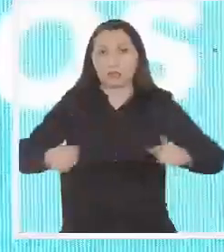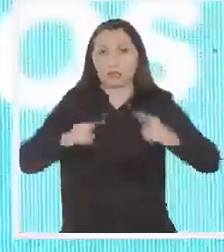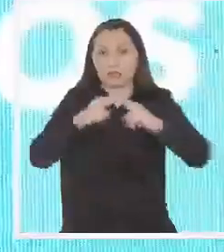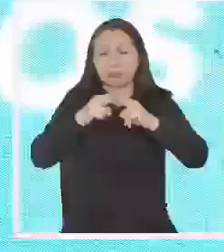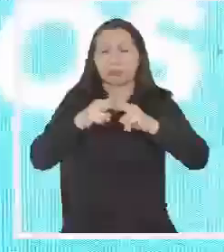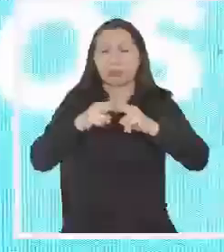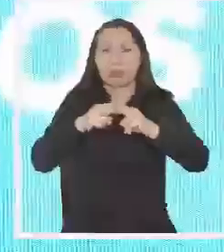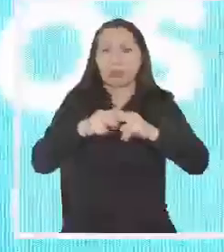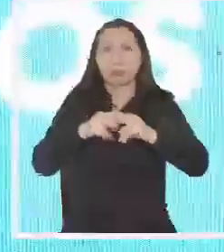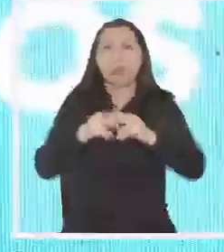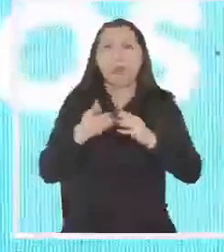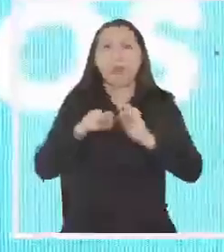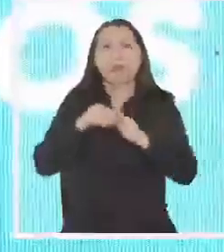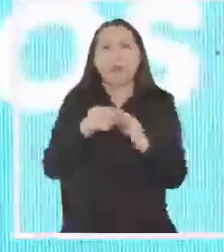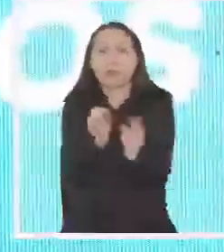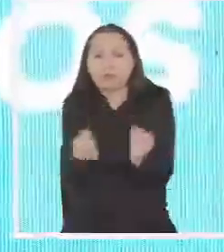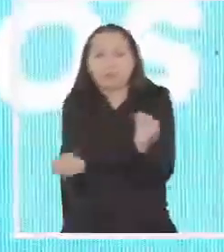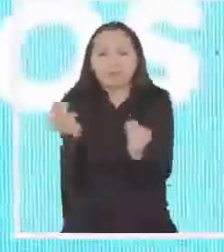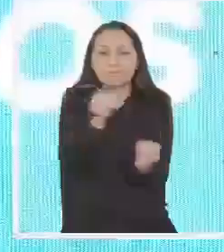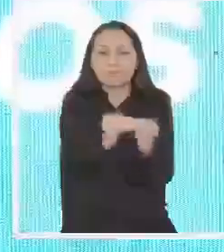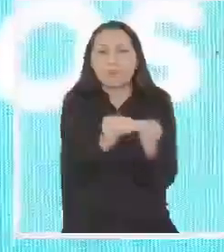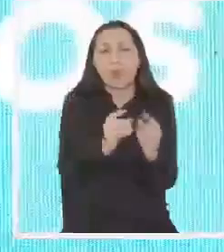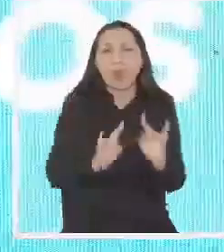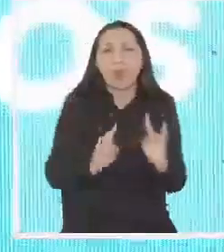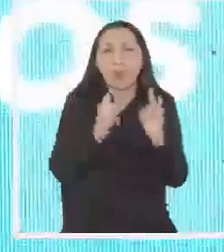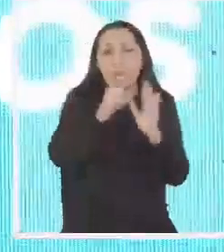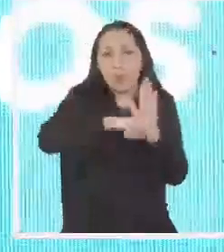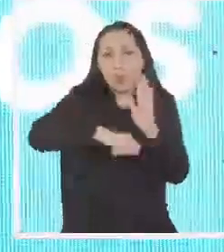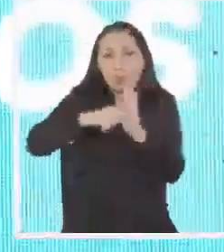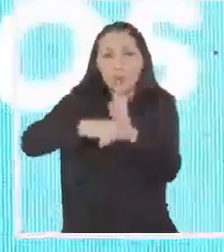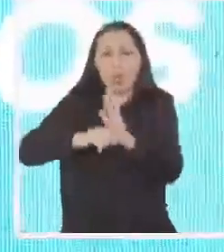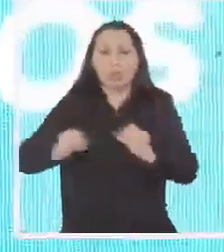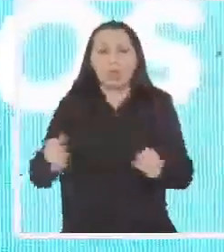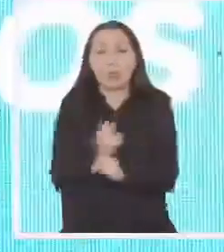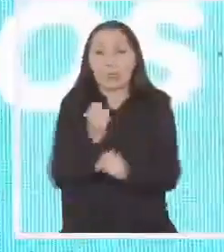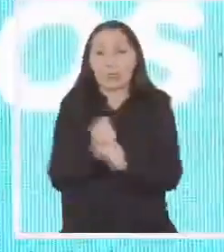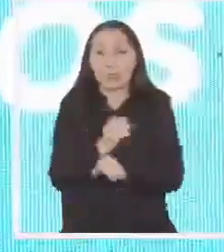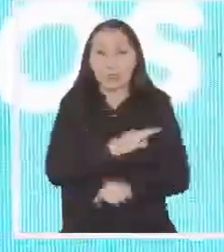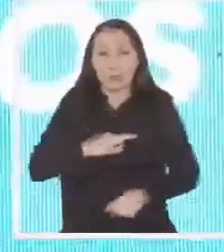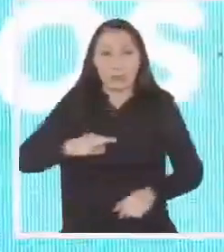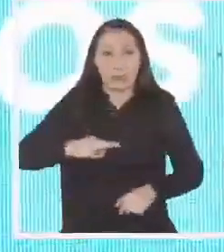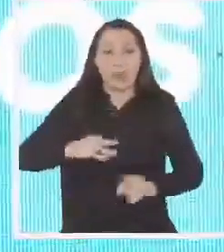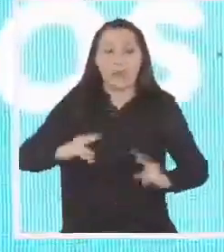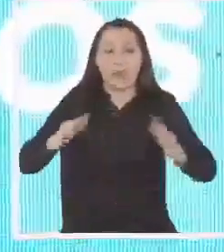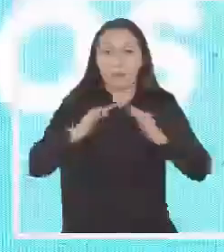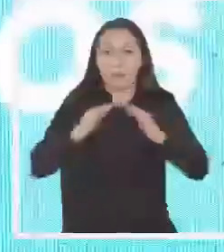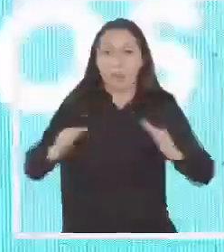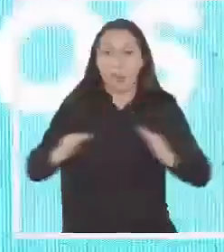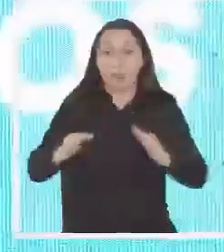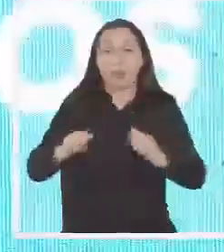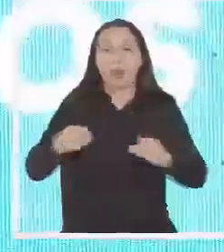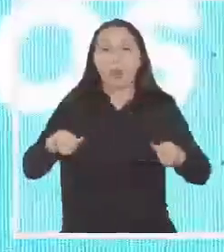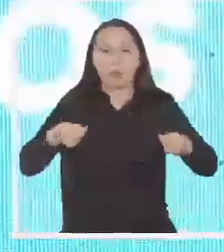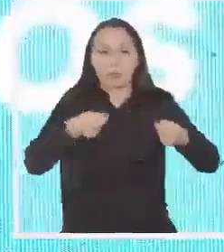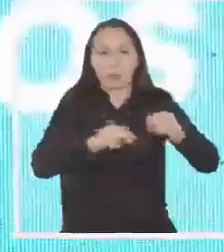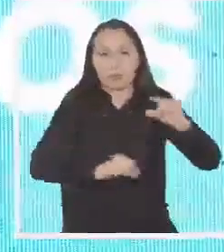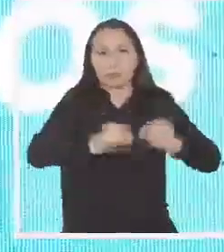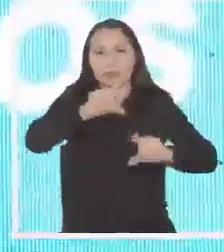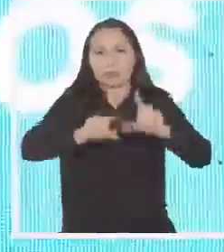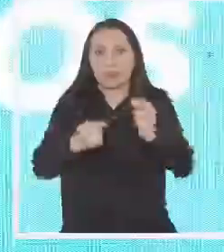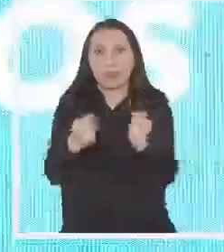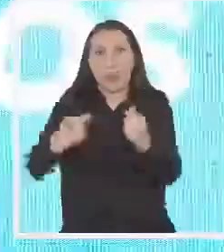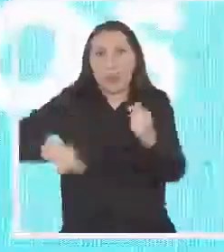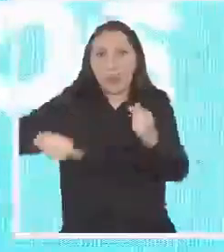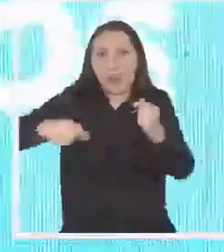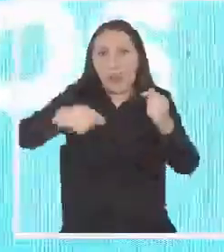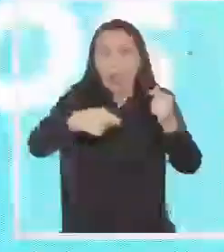construcción con mecanismos de reajuste de los contratos de las obras con los ministerios de Obras Públicas y Vivienda, para que estos reflejen las variaciones de los